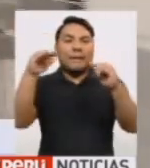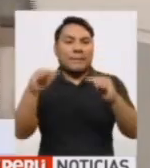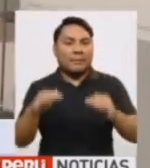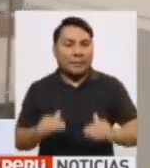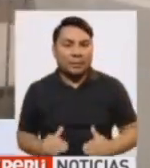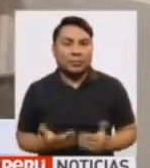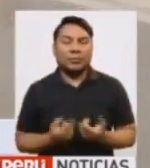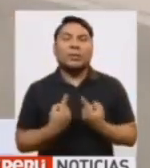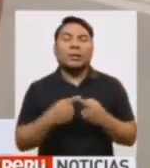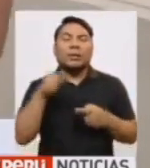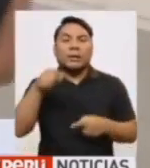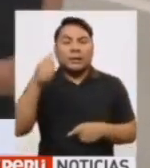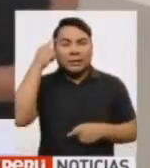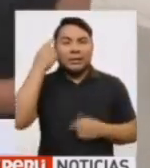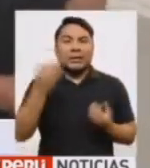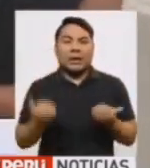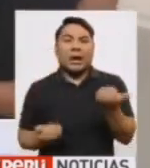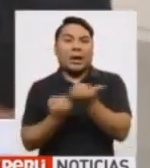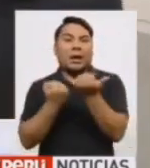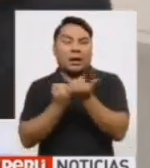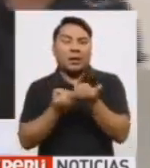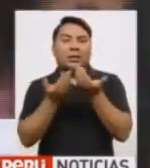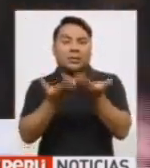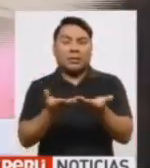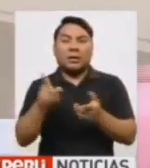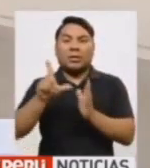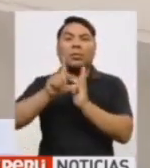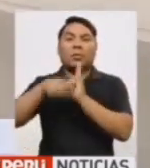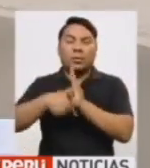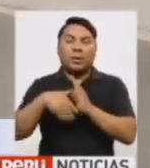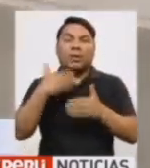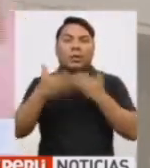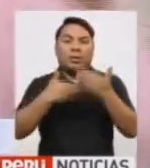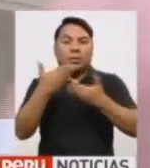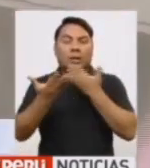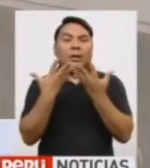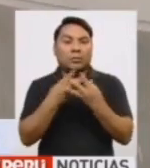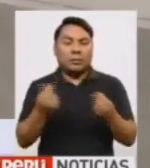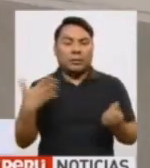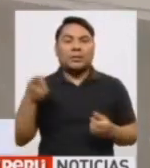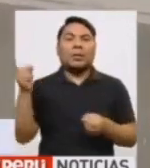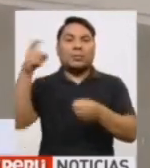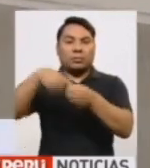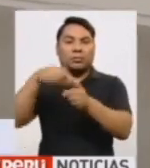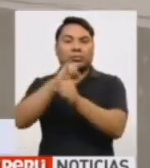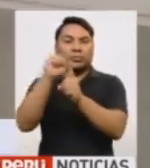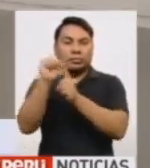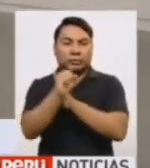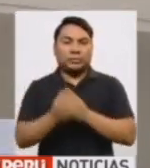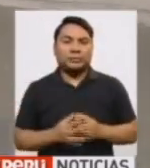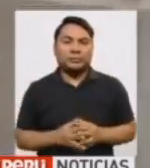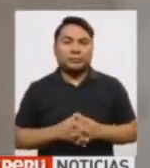condiciones a los reos. Dijo que ello no solo contribuirá a su reinserción en la sociedad, sino también con la seguridad ciudadana.